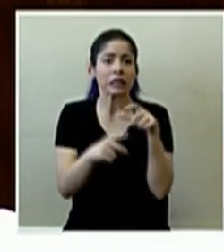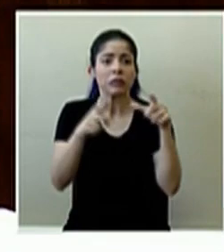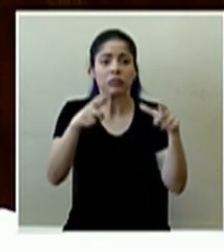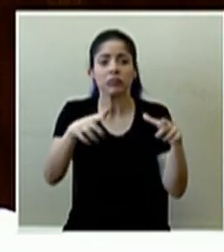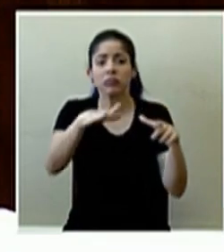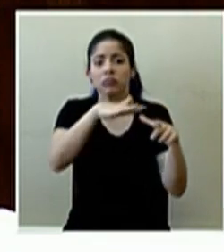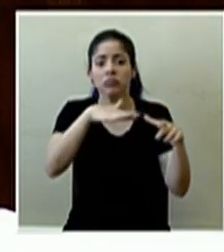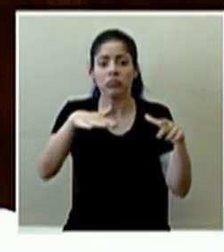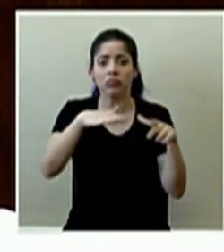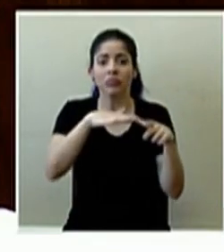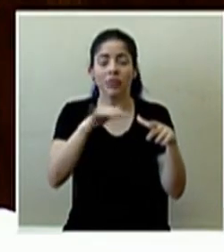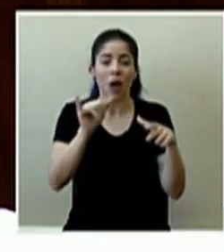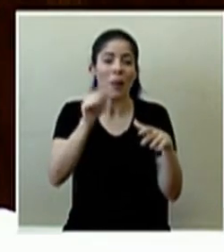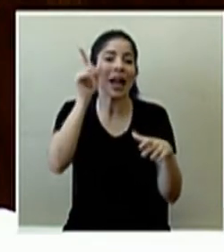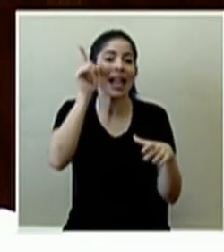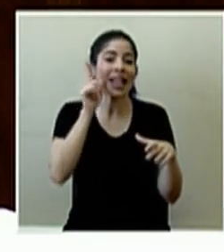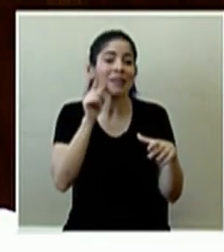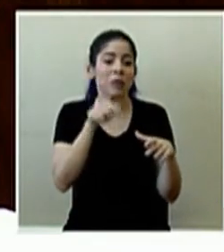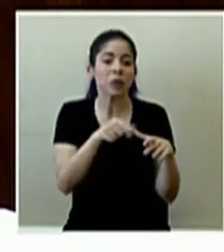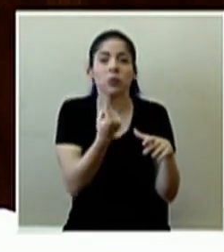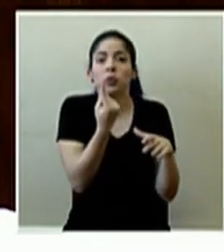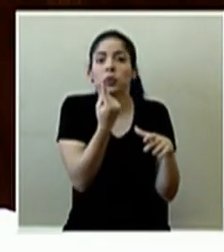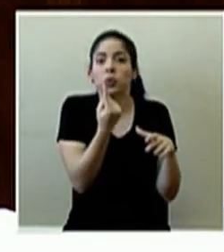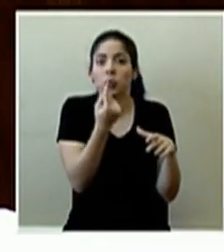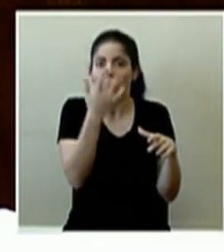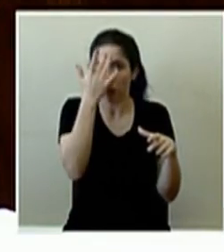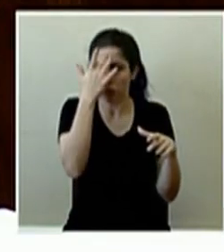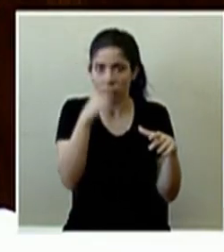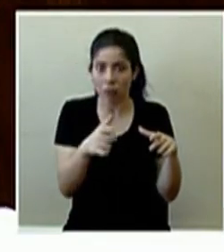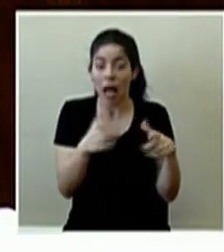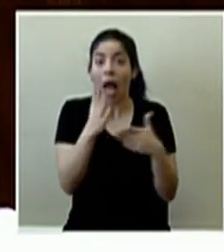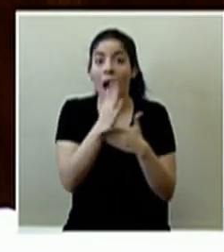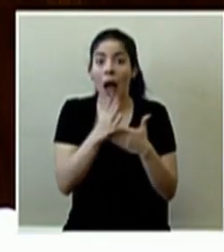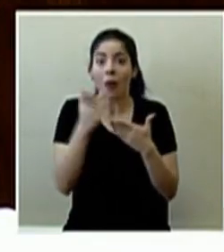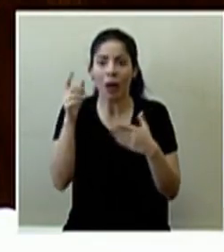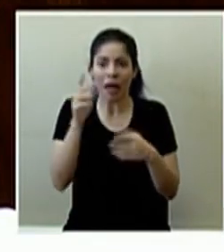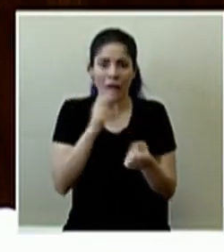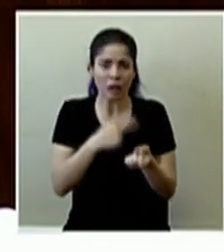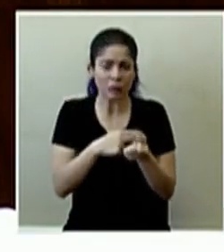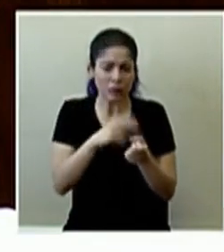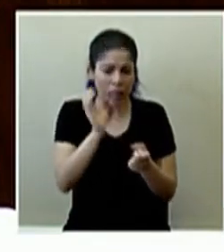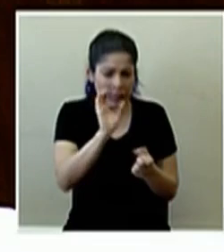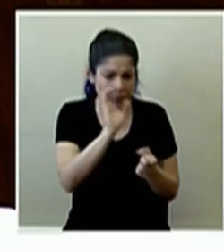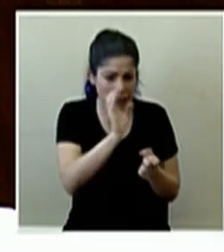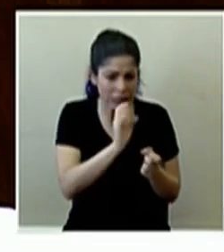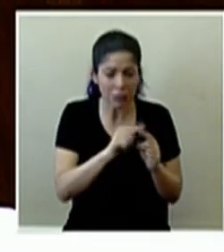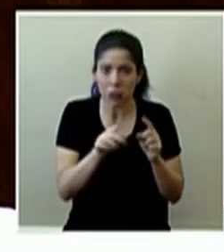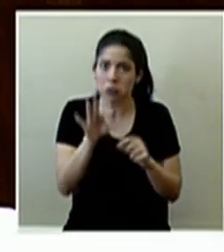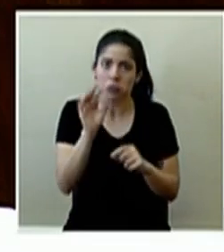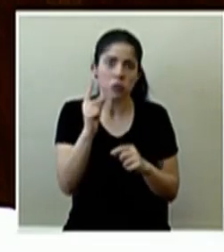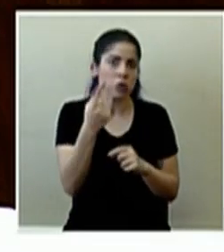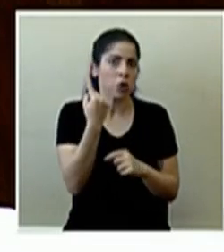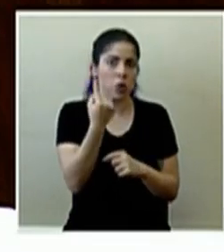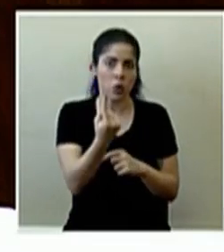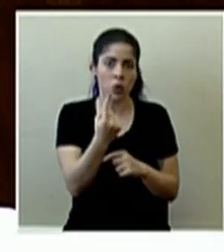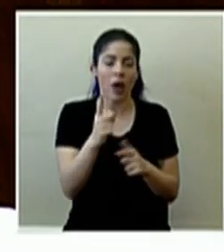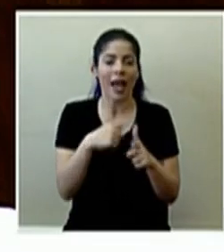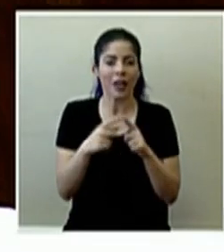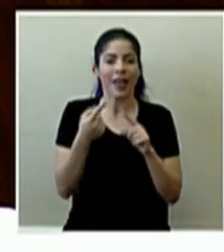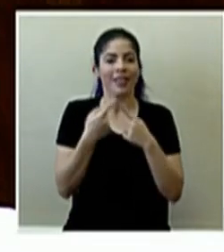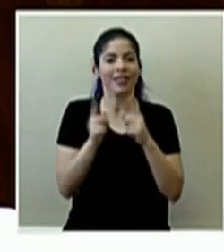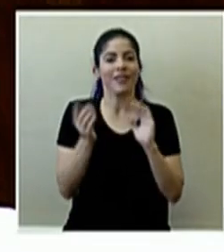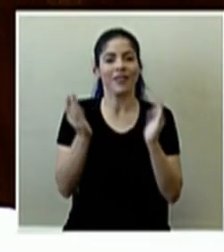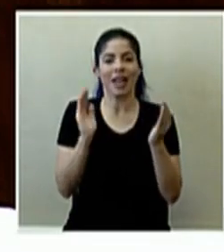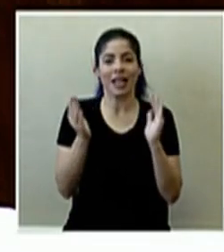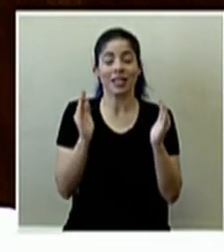prácticamente, con el caso de Limón, que apenas tiene un caso, a pesar de la búsqueda que se está haciendo. Así que esa sería la